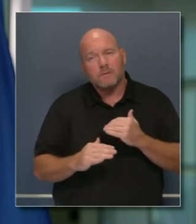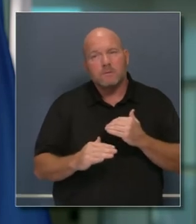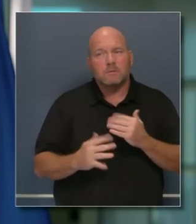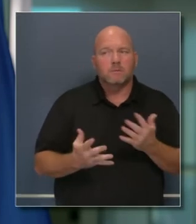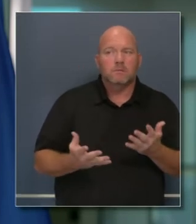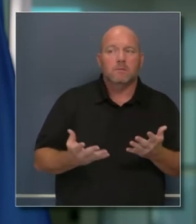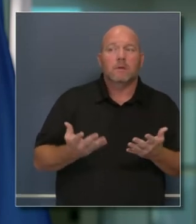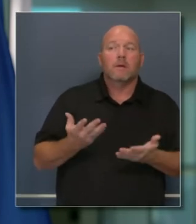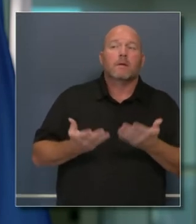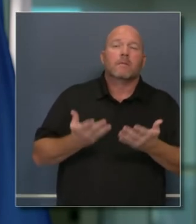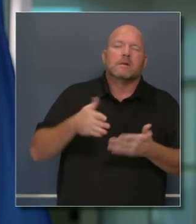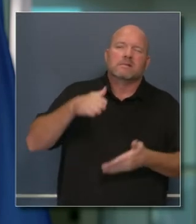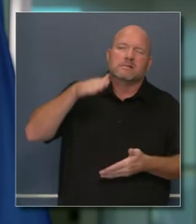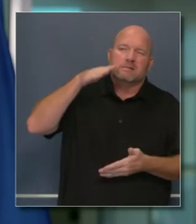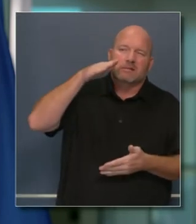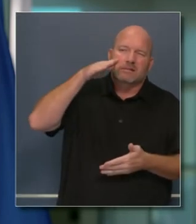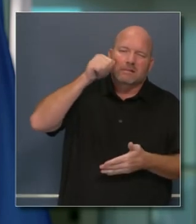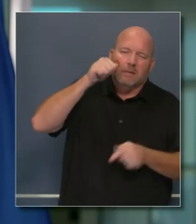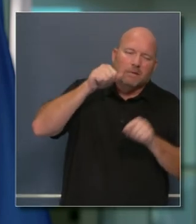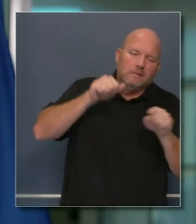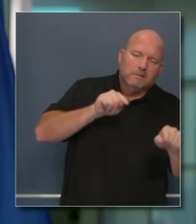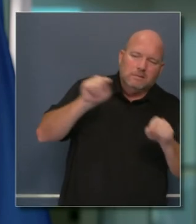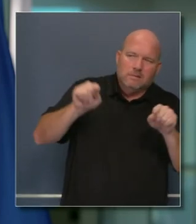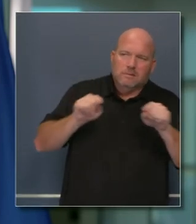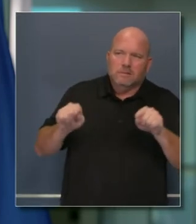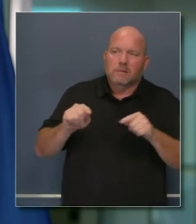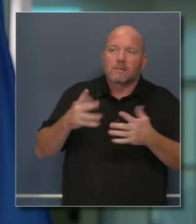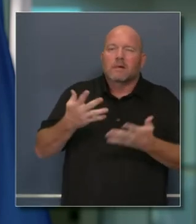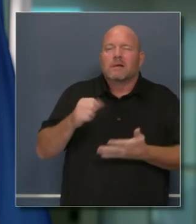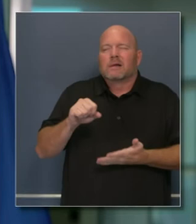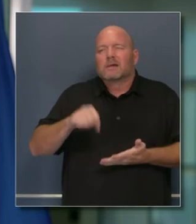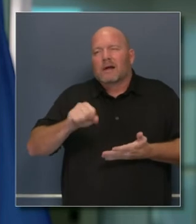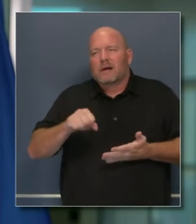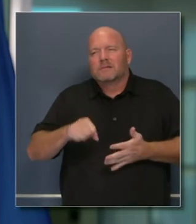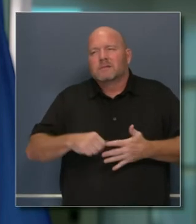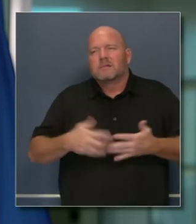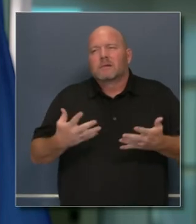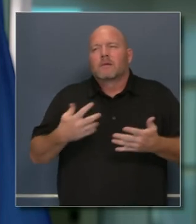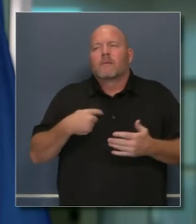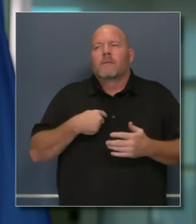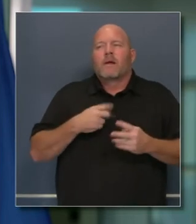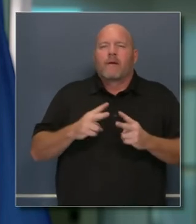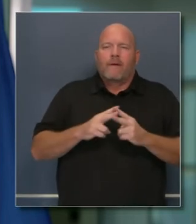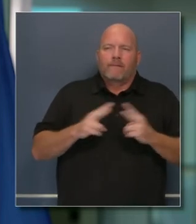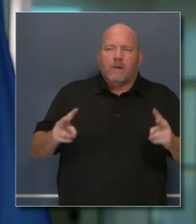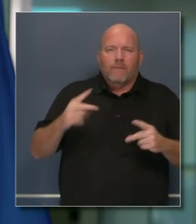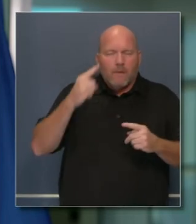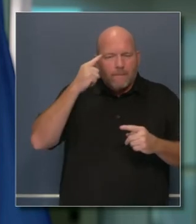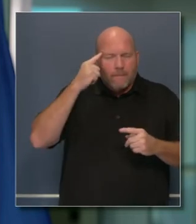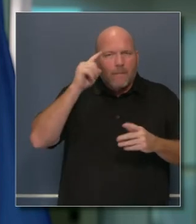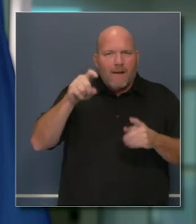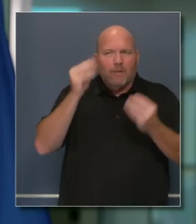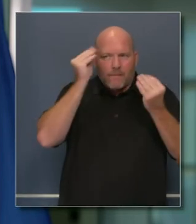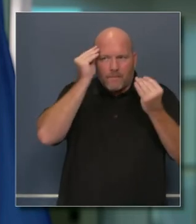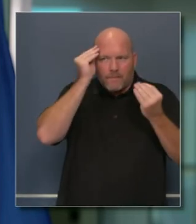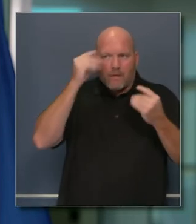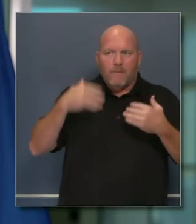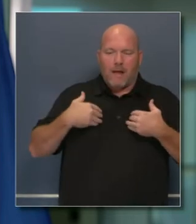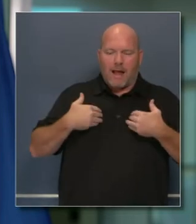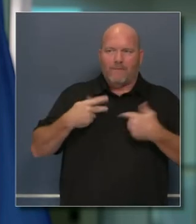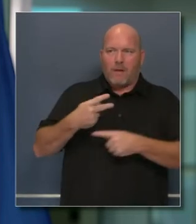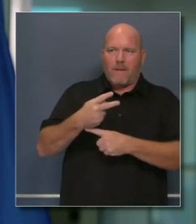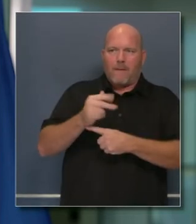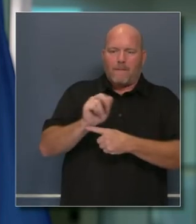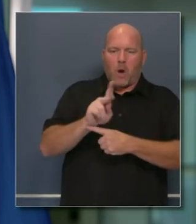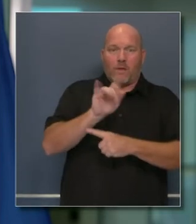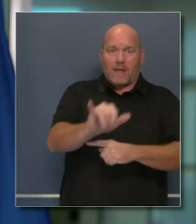casos tercos, en otros casos. Pero para responder a su pregunta previa, sí, estoy muy percatado. Si tiene cualquier